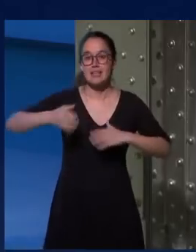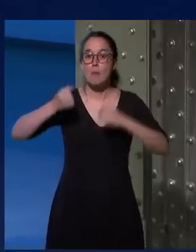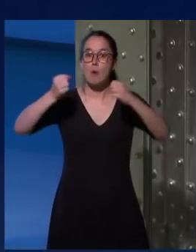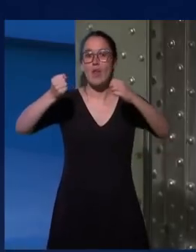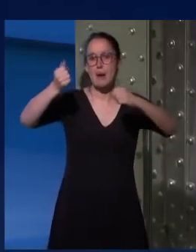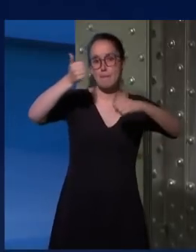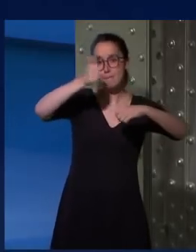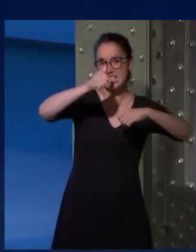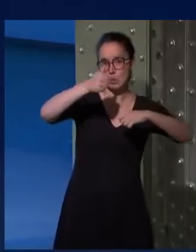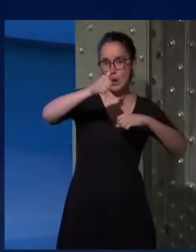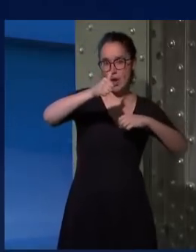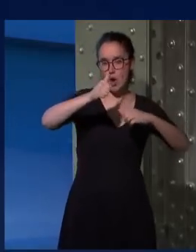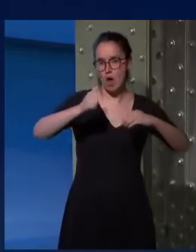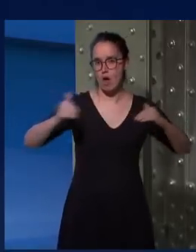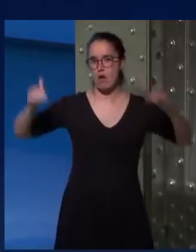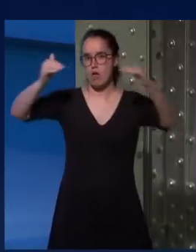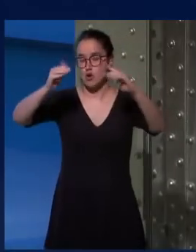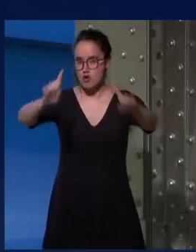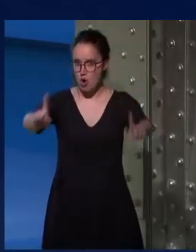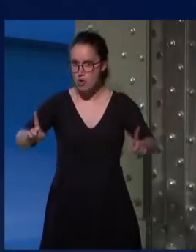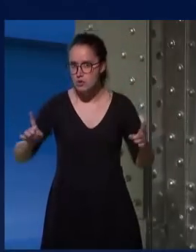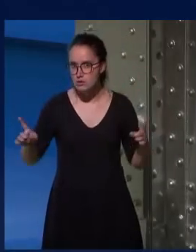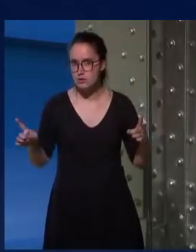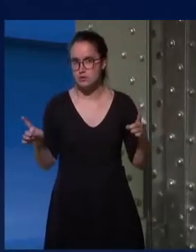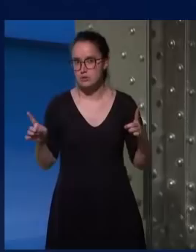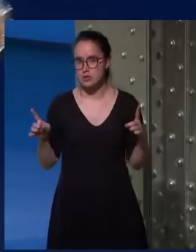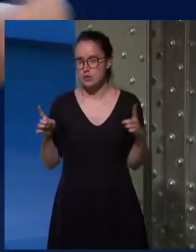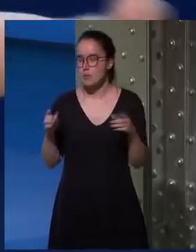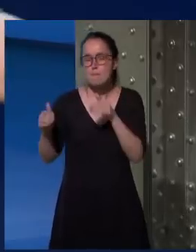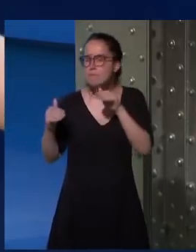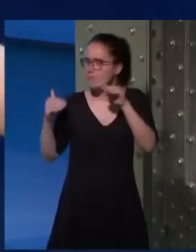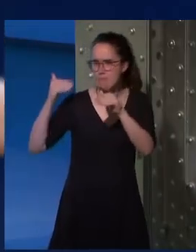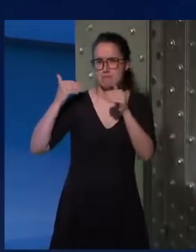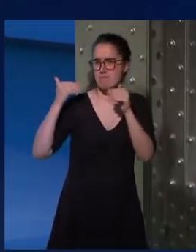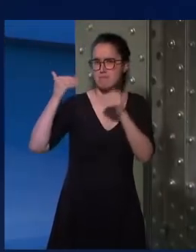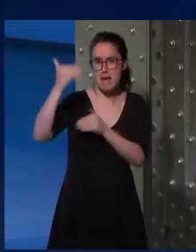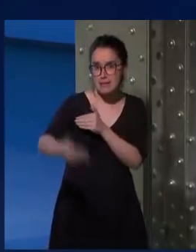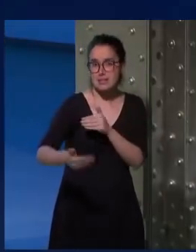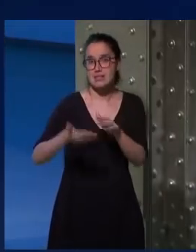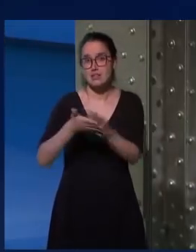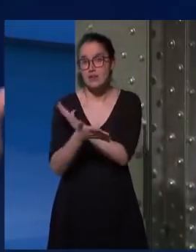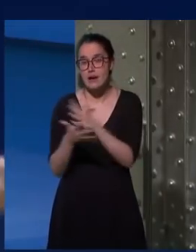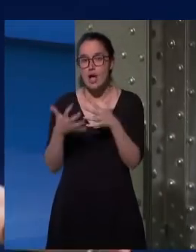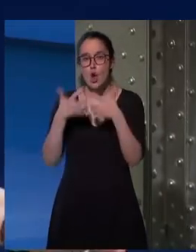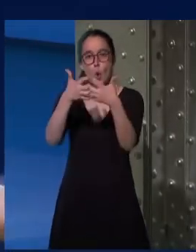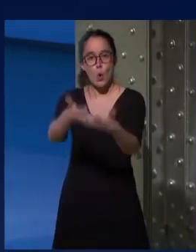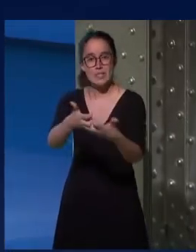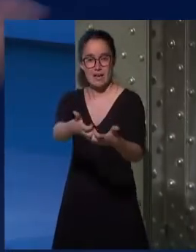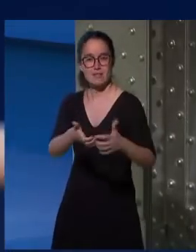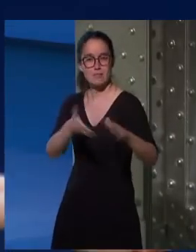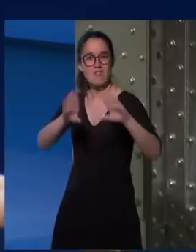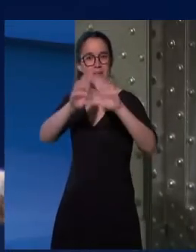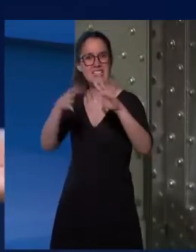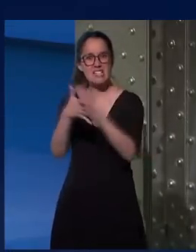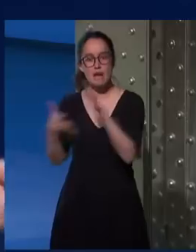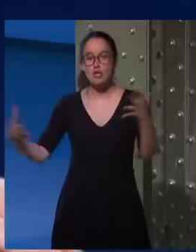poder masculino, etc. Y claro, no es eso, o sea, va mucho más allá de eso. O sea, es decir, es a que las mujeres,